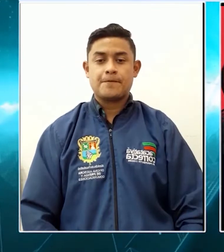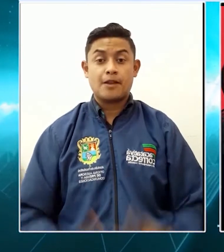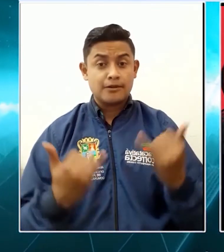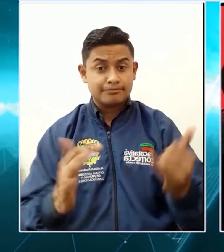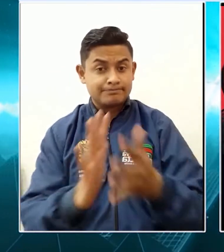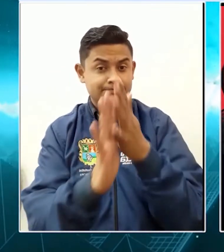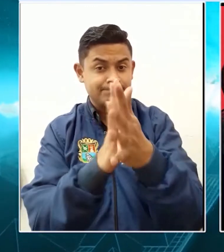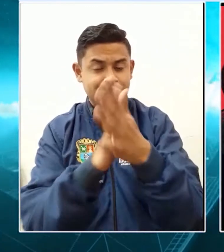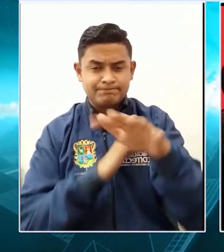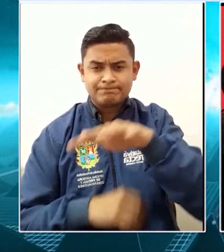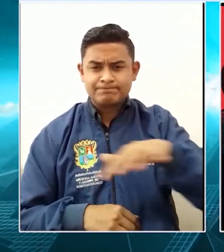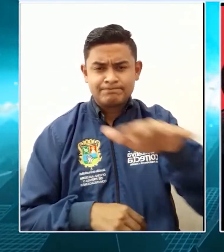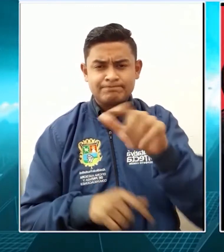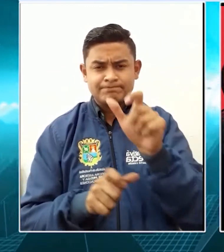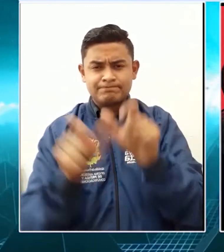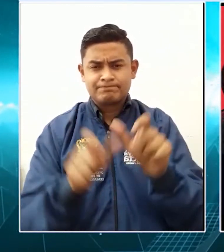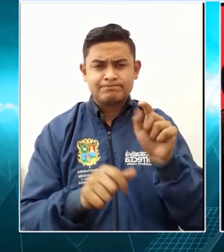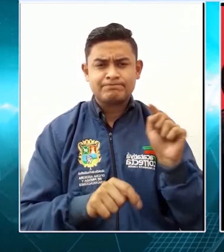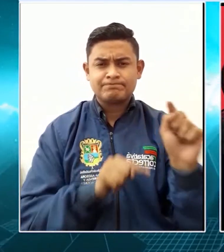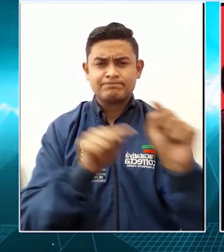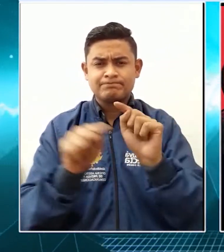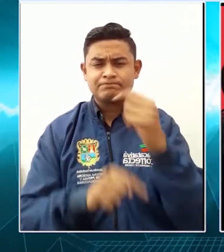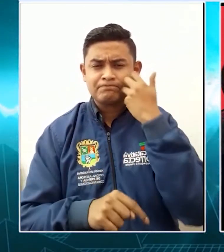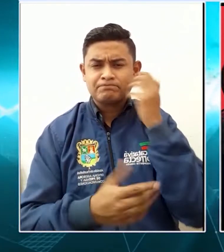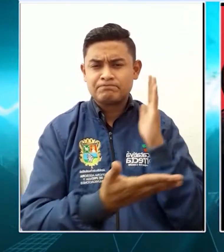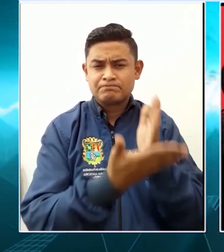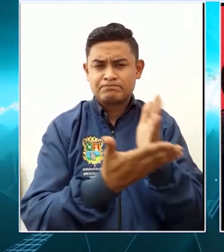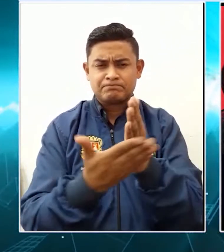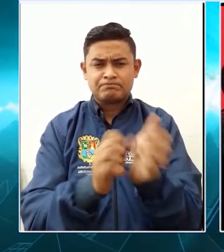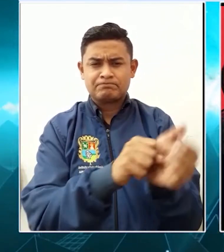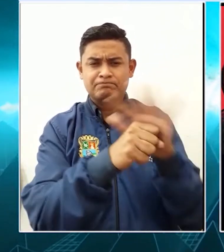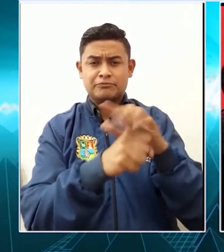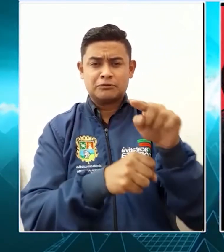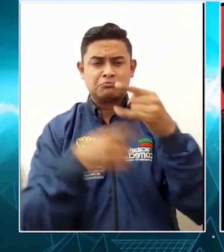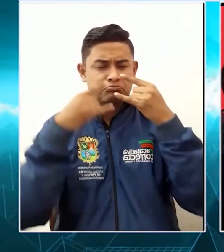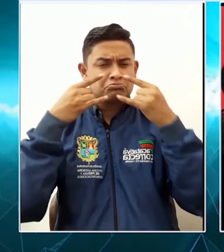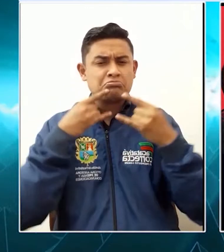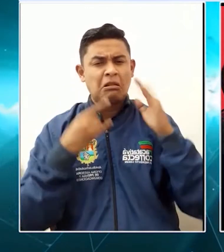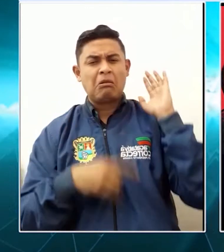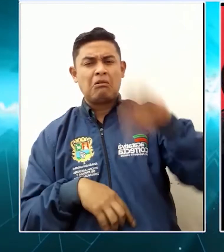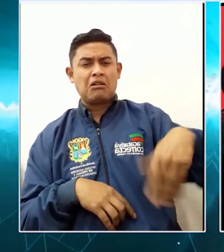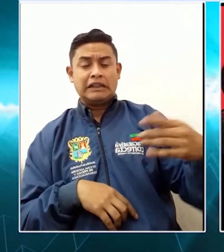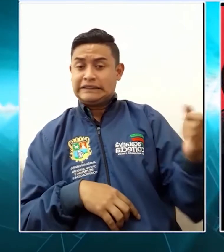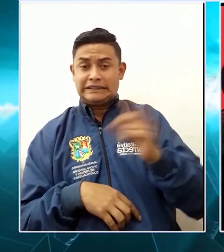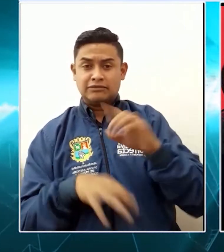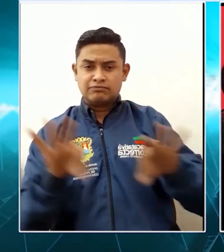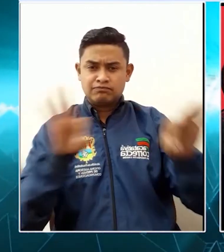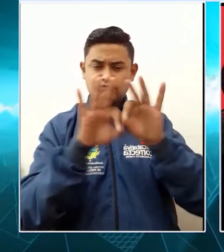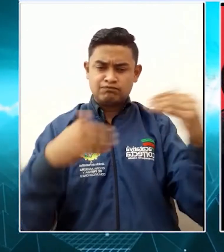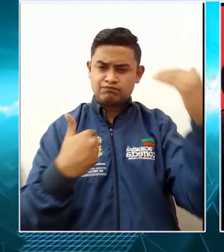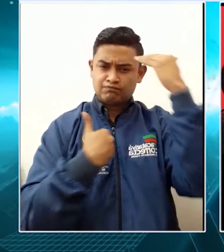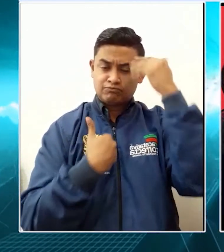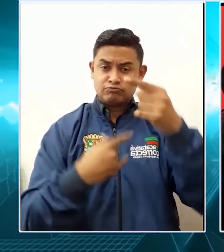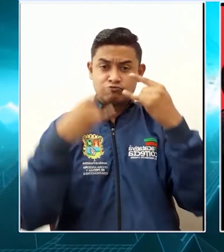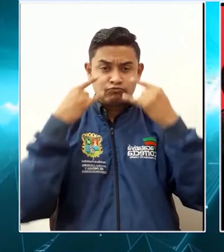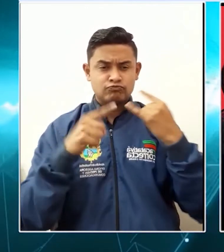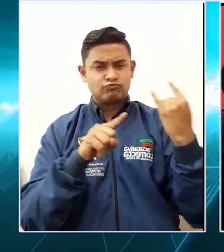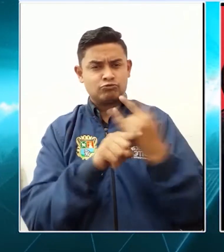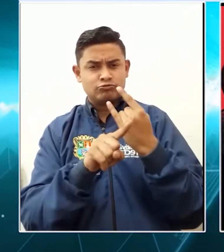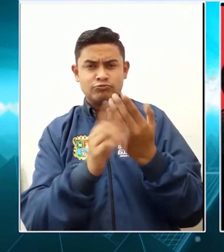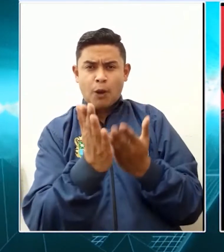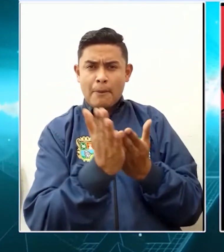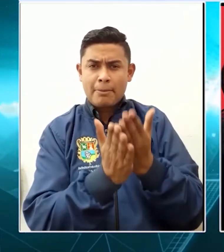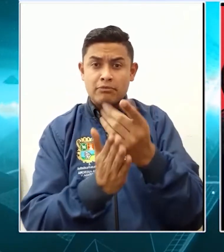el 11 de marzo la carrera 11 frente al skate park será habilitada de lunes a viernes de 5 a 8 de la noche sentido barrio